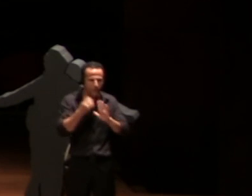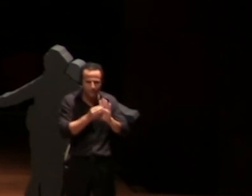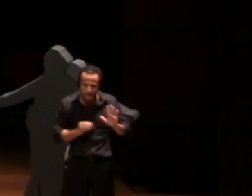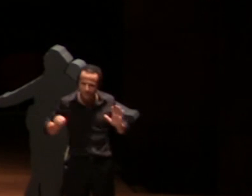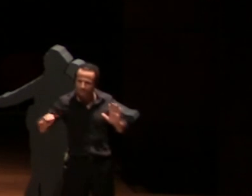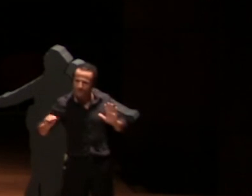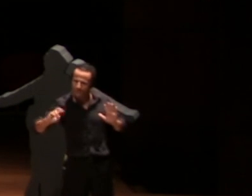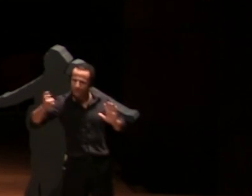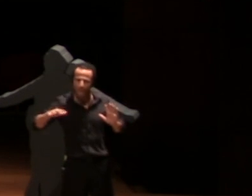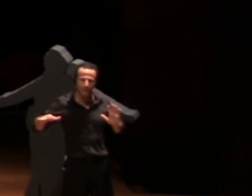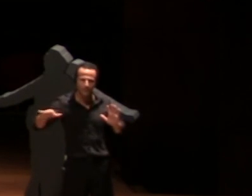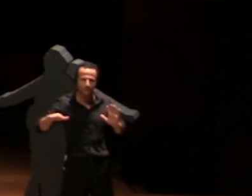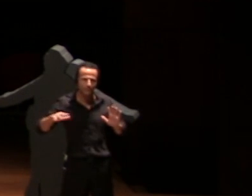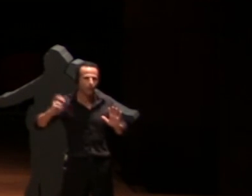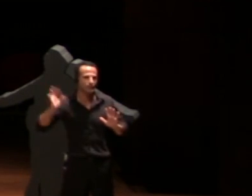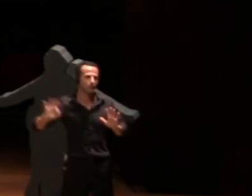a otras